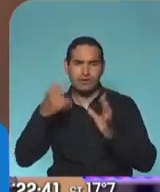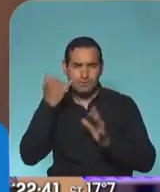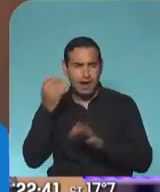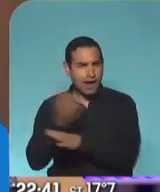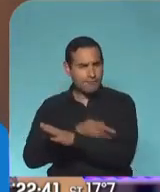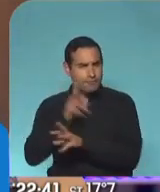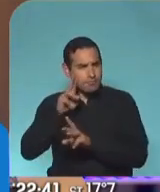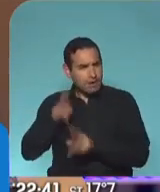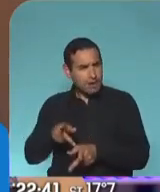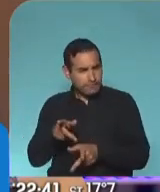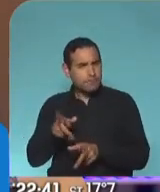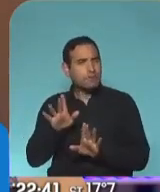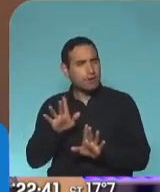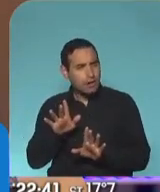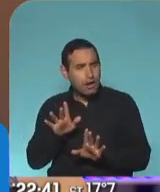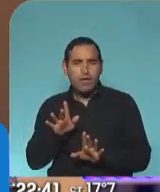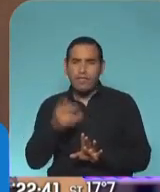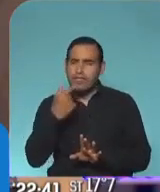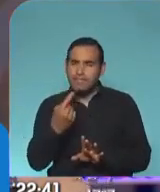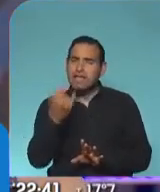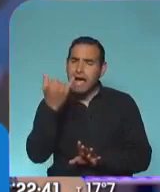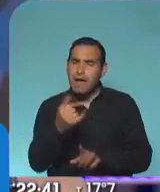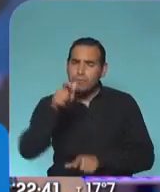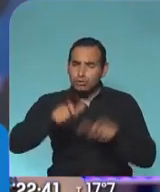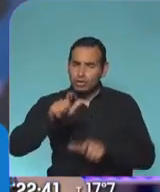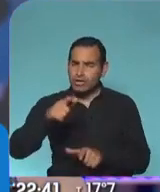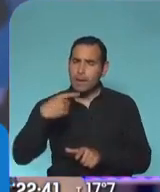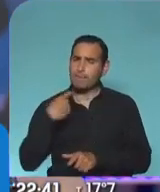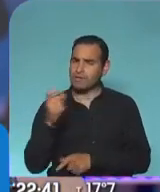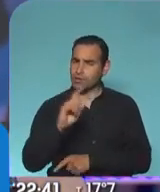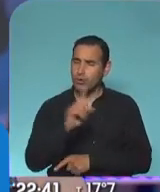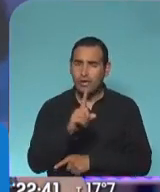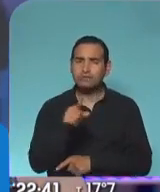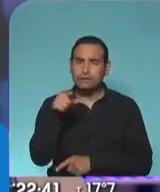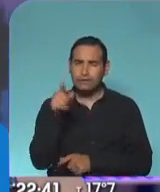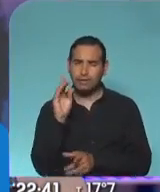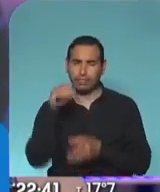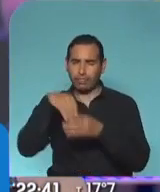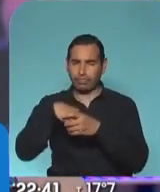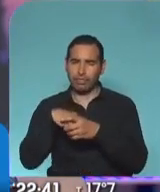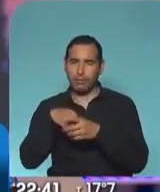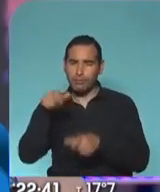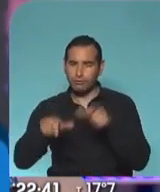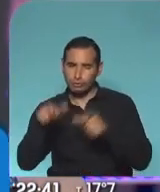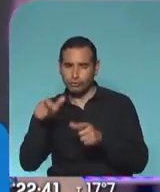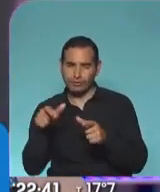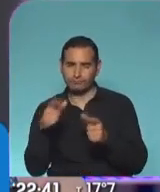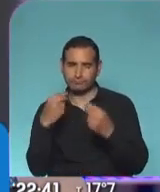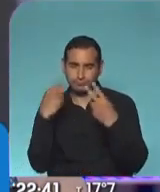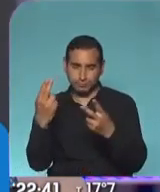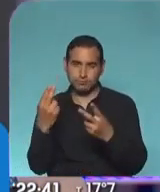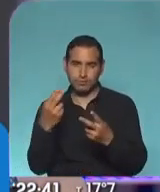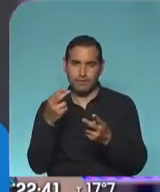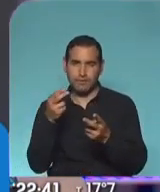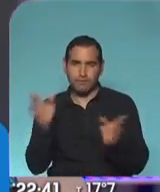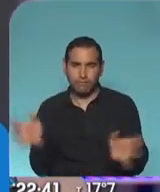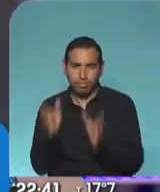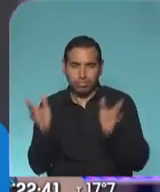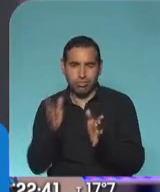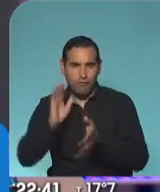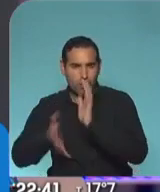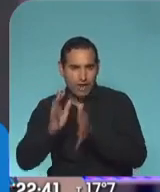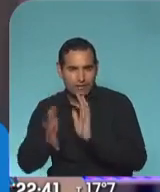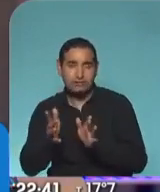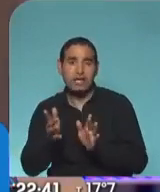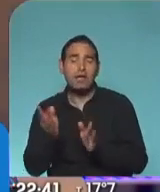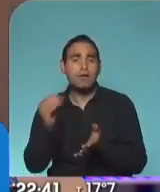planificada. Dicen que hubo extranjeros, inclusive, que estaban entre los separatistas de la violencia y que se